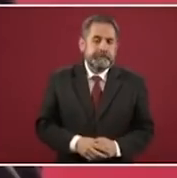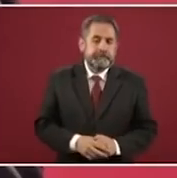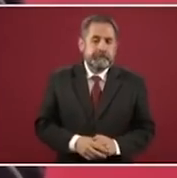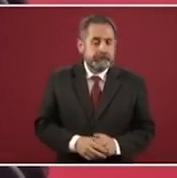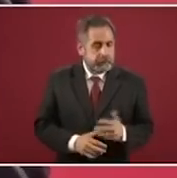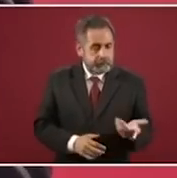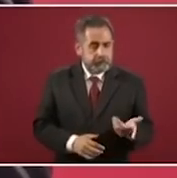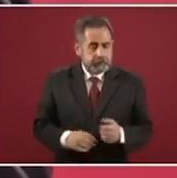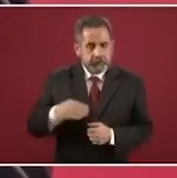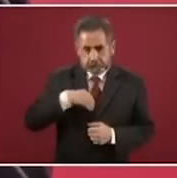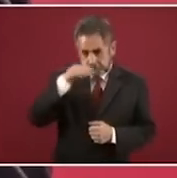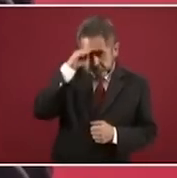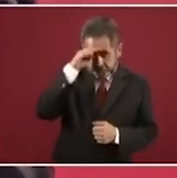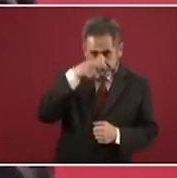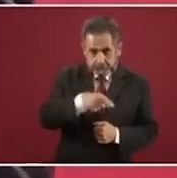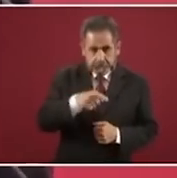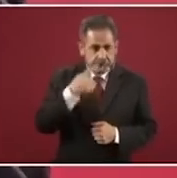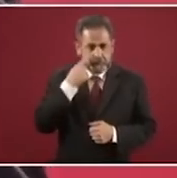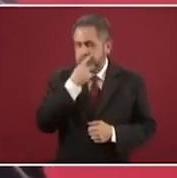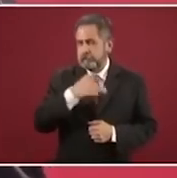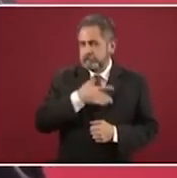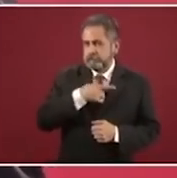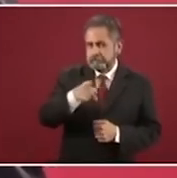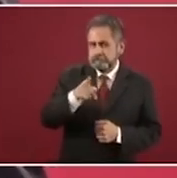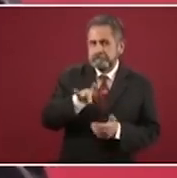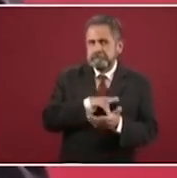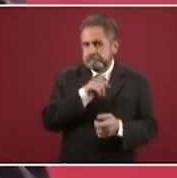Todo esto es para que se tome nota.